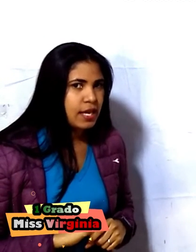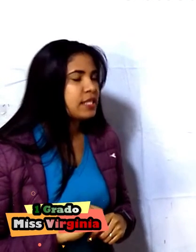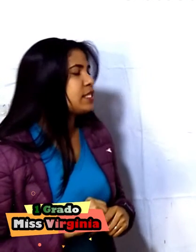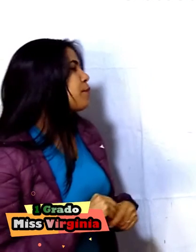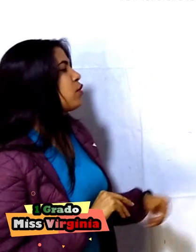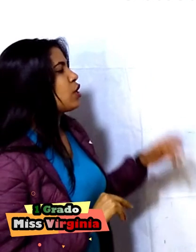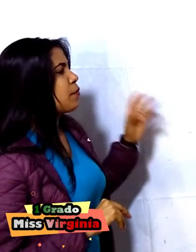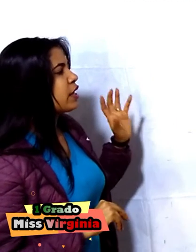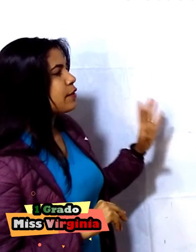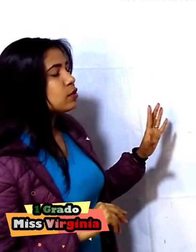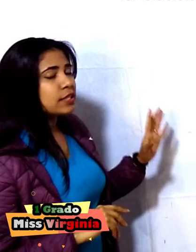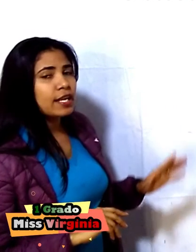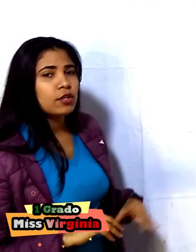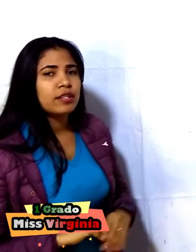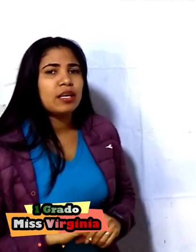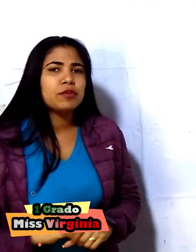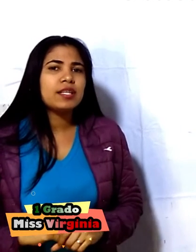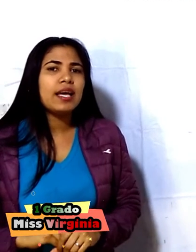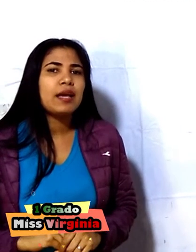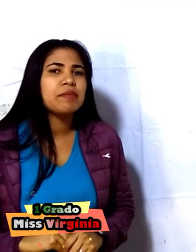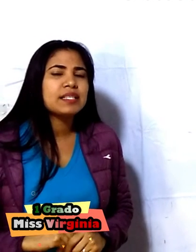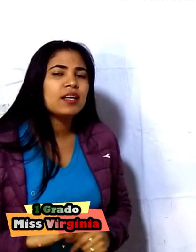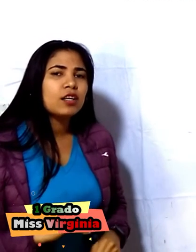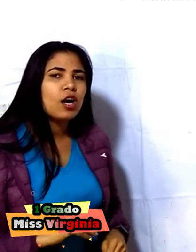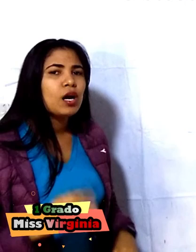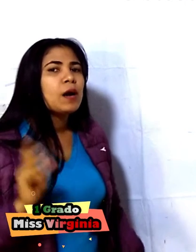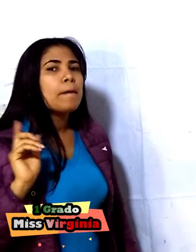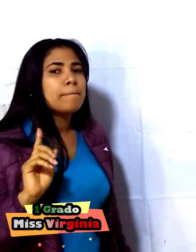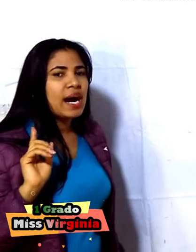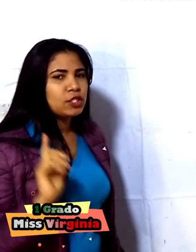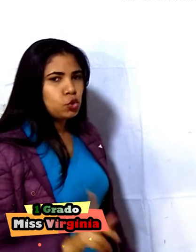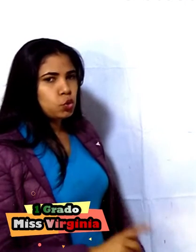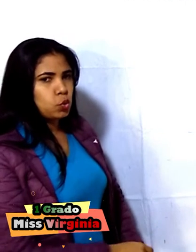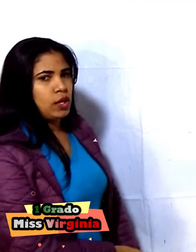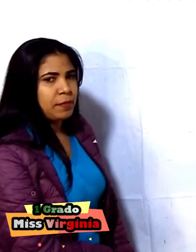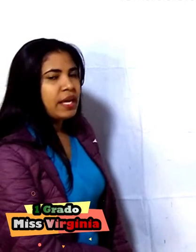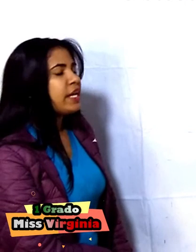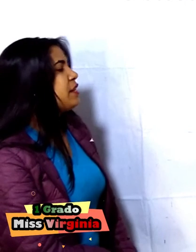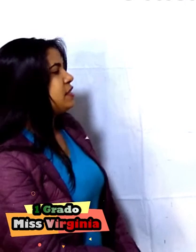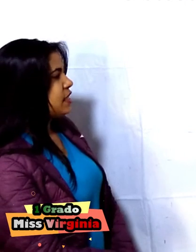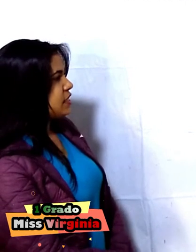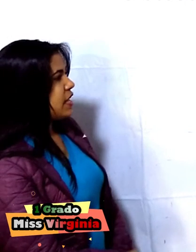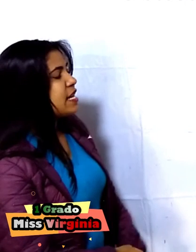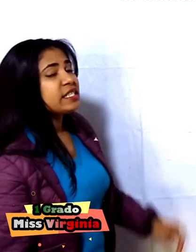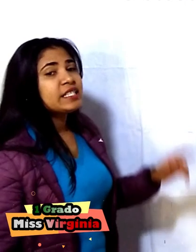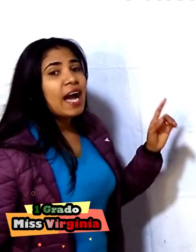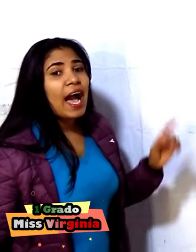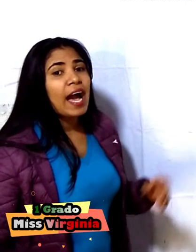¿sí? Siempre cuando vamos a escribir un texto debemos de empezar con mayúscula. Y dice